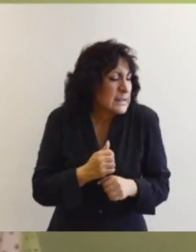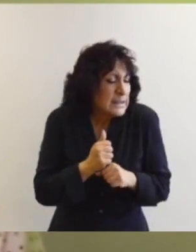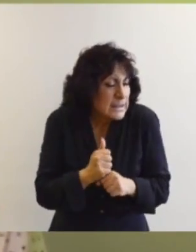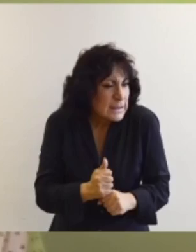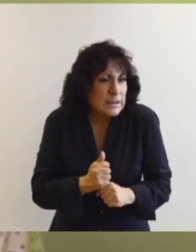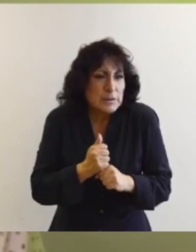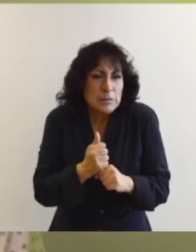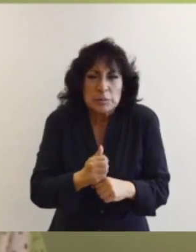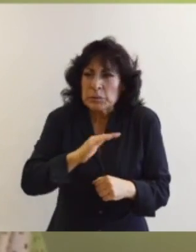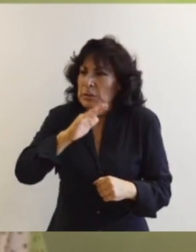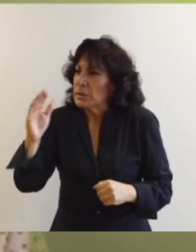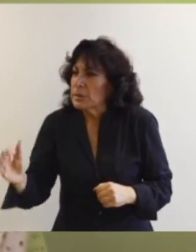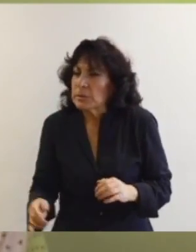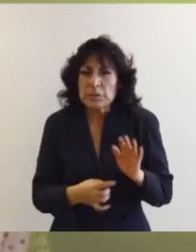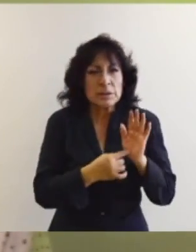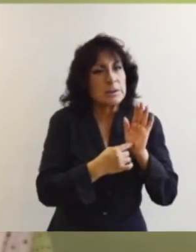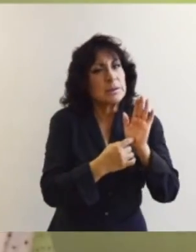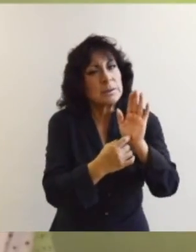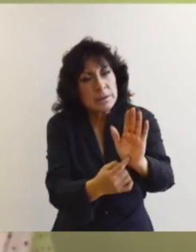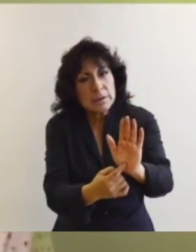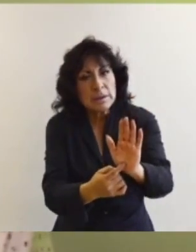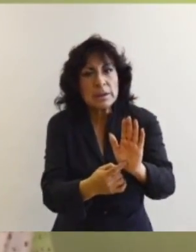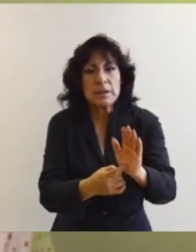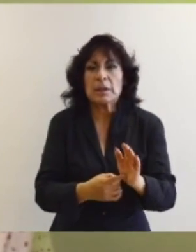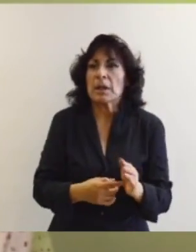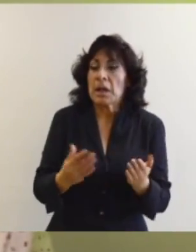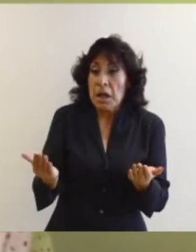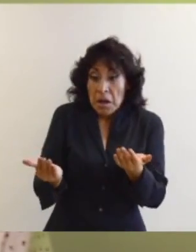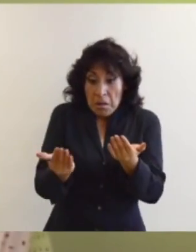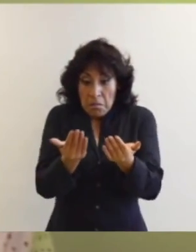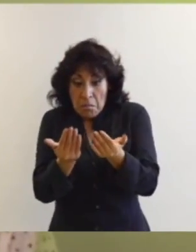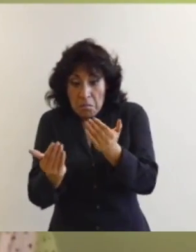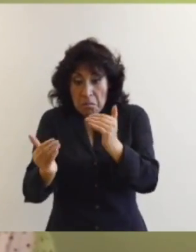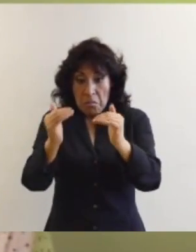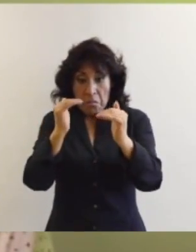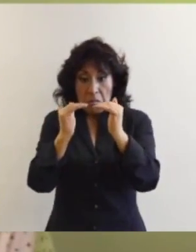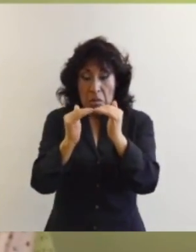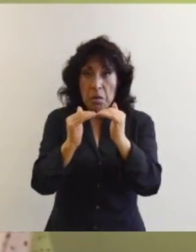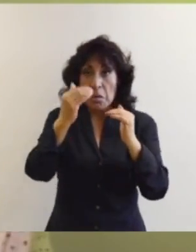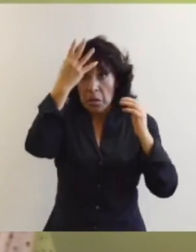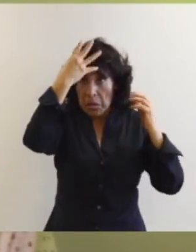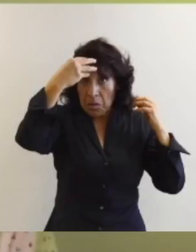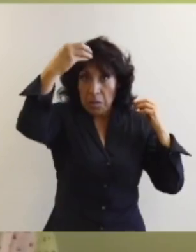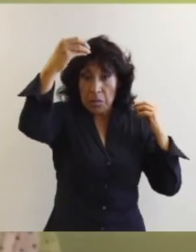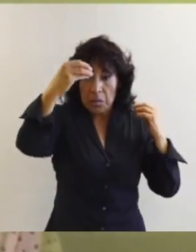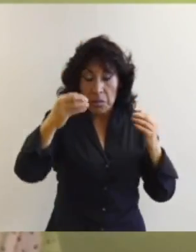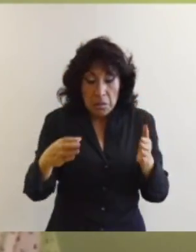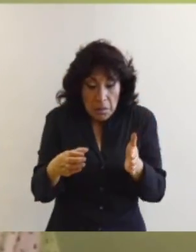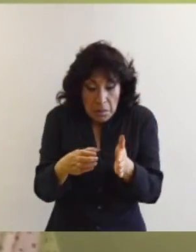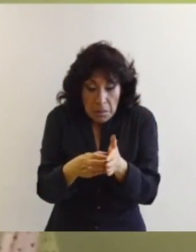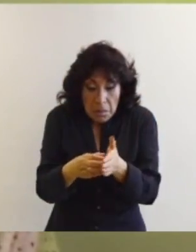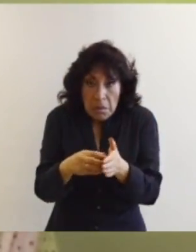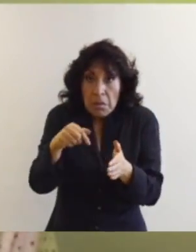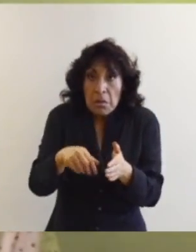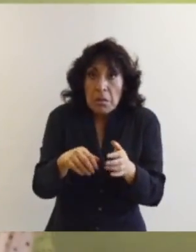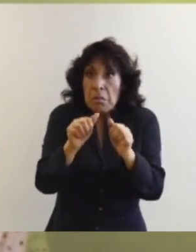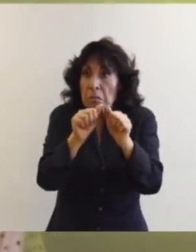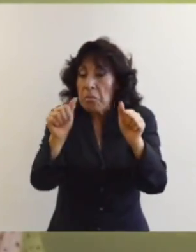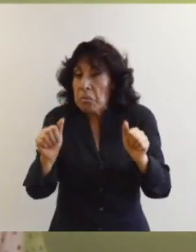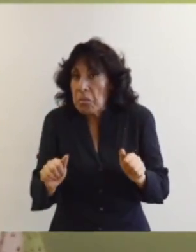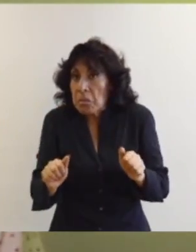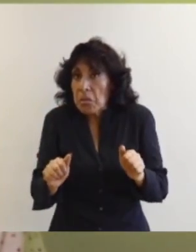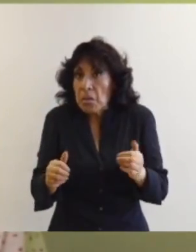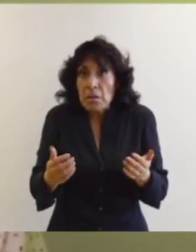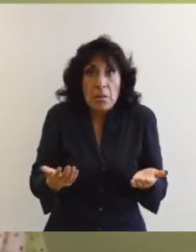muerte. Como igualarlo con Cortés en un cofre, cabe un altar, por suntuoso